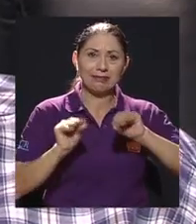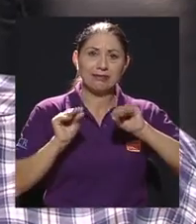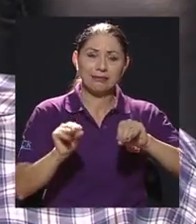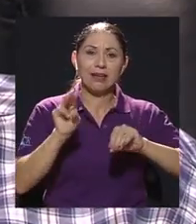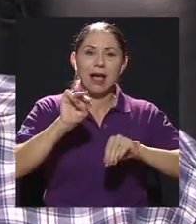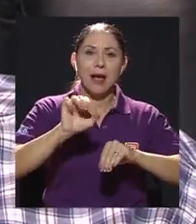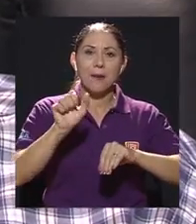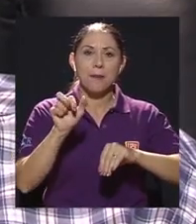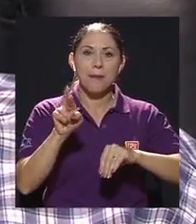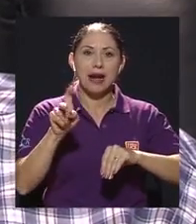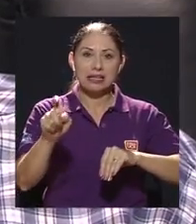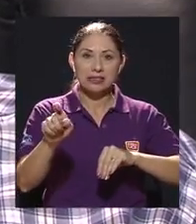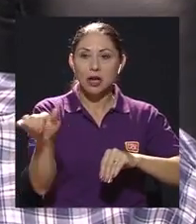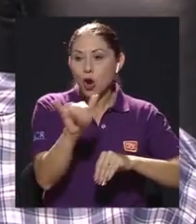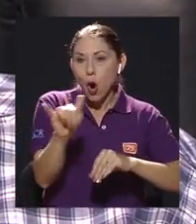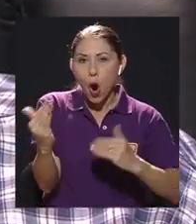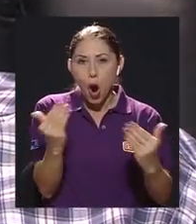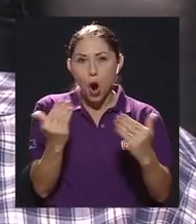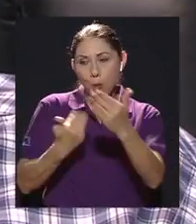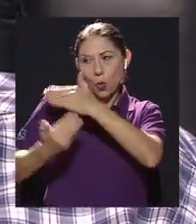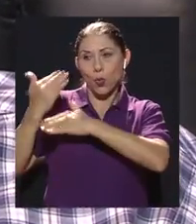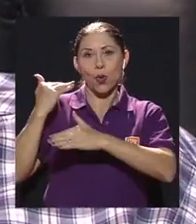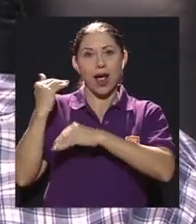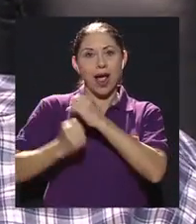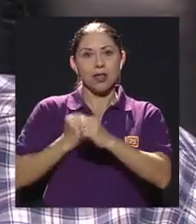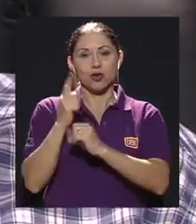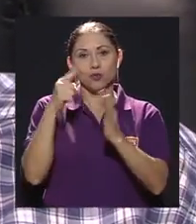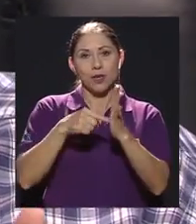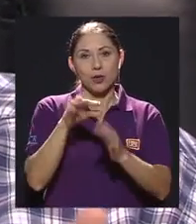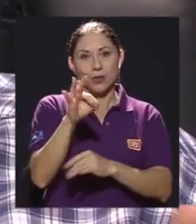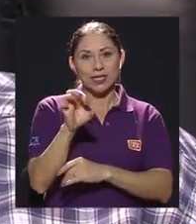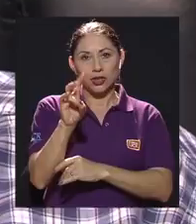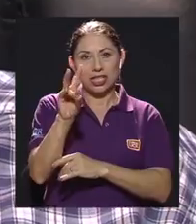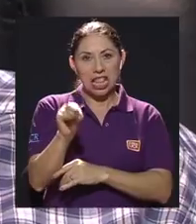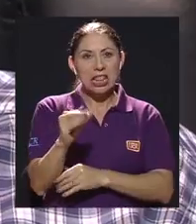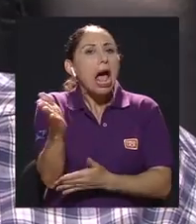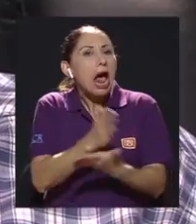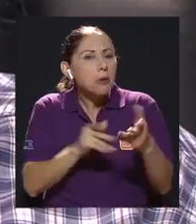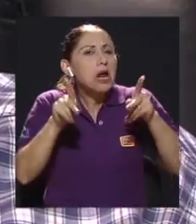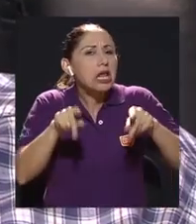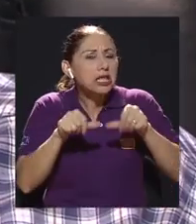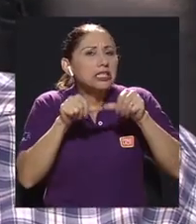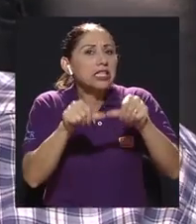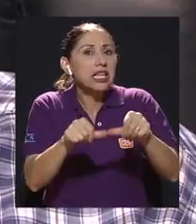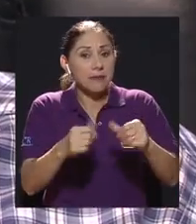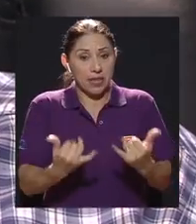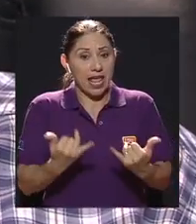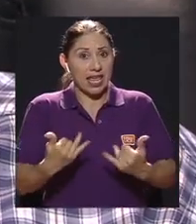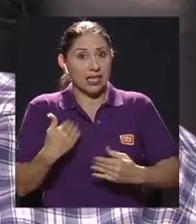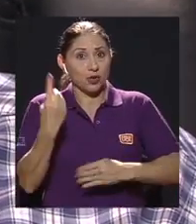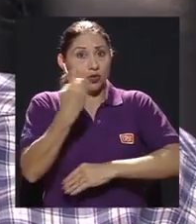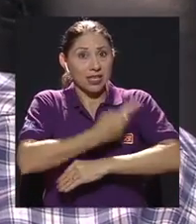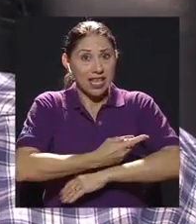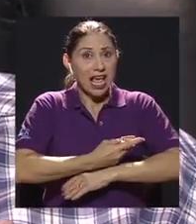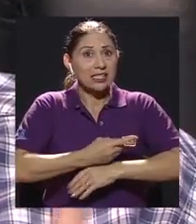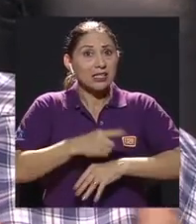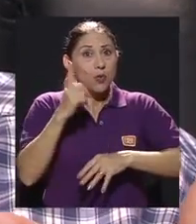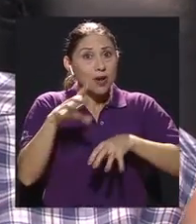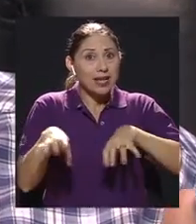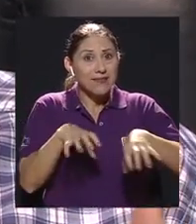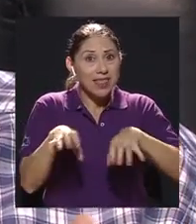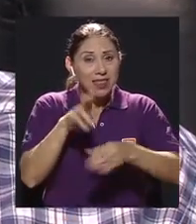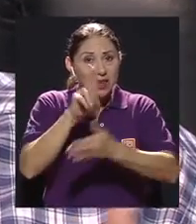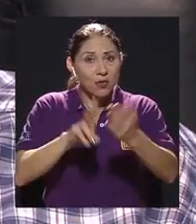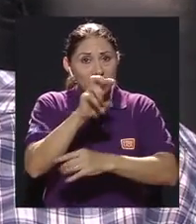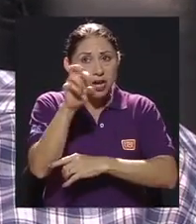se enseñaba en los 70. Habrá alguna gente que sigue haciéndolo. Hay una actividad en estos días en la Universidad de Costa Rica